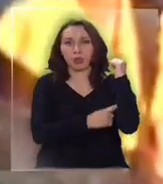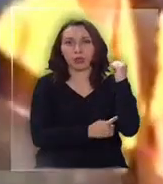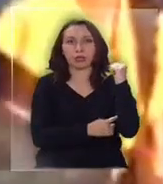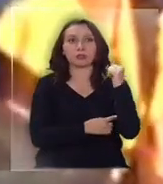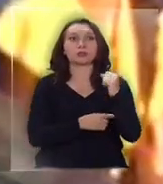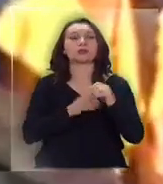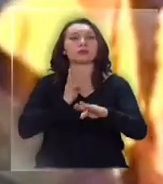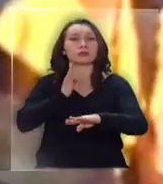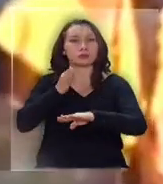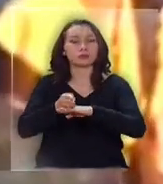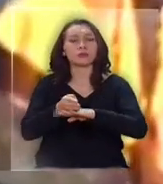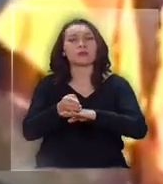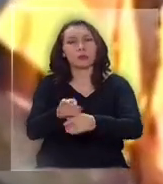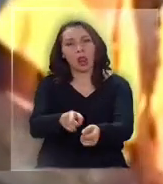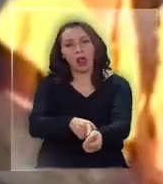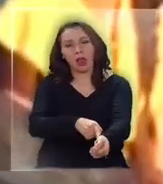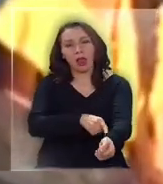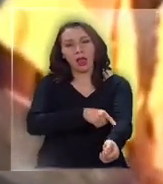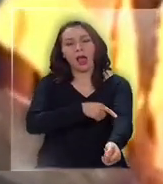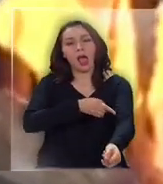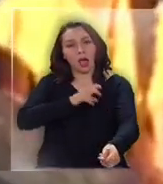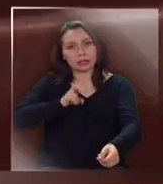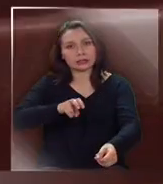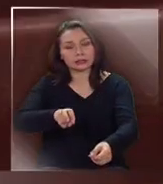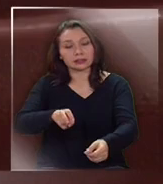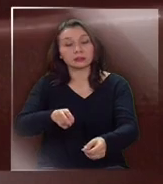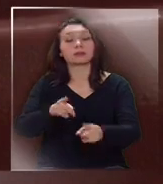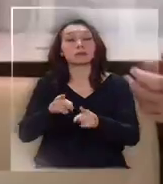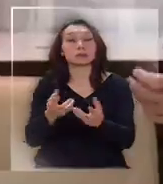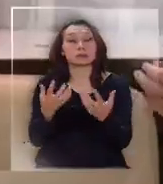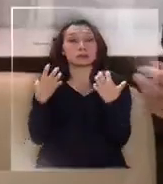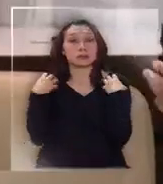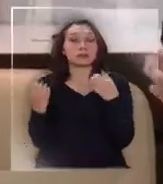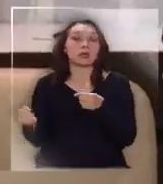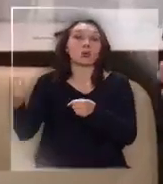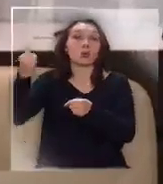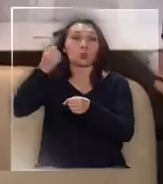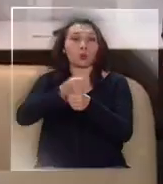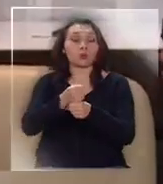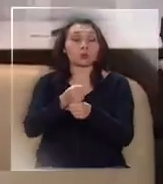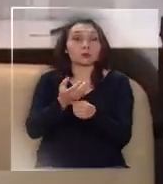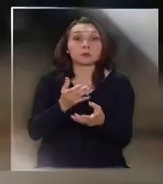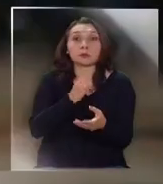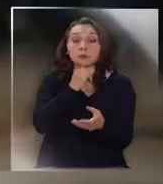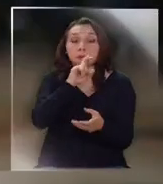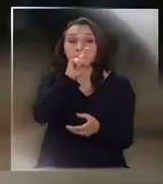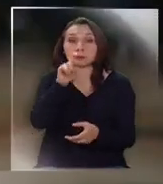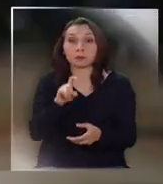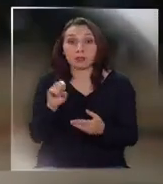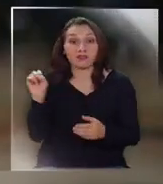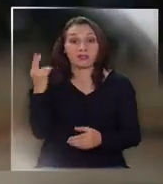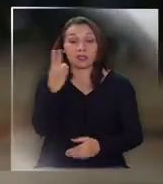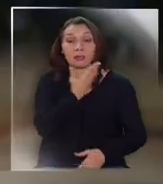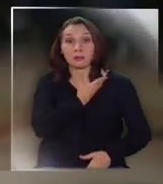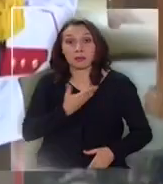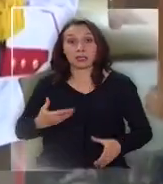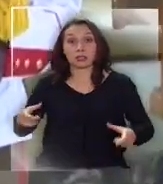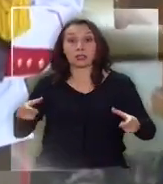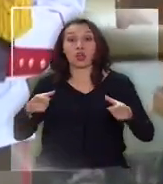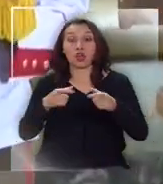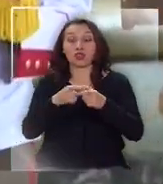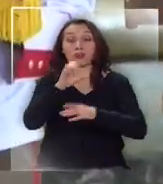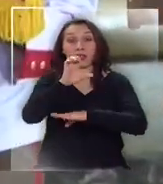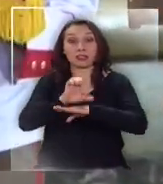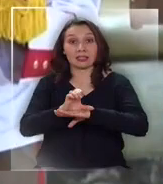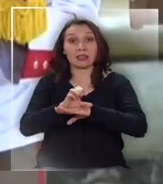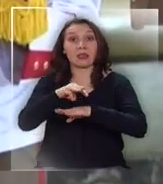Hemos recorrido un largo camino. ¿Qué tanta independencia tendrá su sucesor? Es la gran pregunta. El actual vicepresidente del Consejo de Estado,